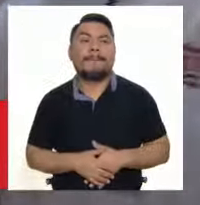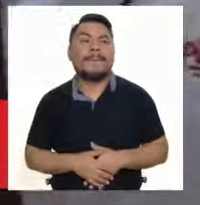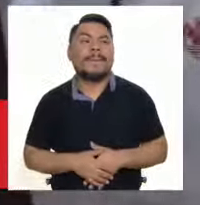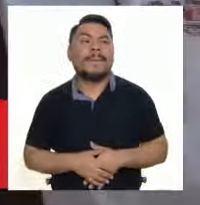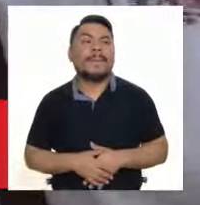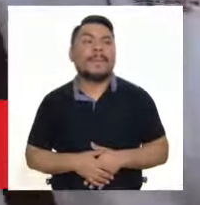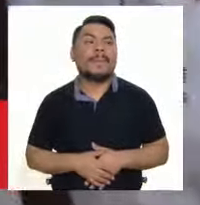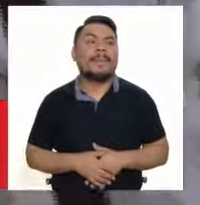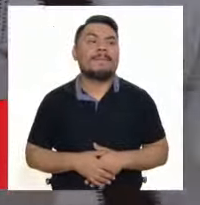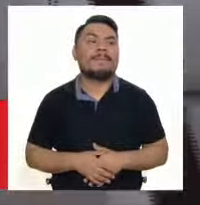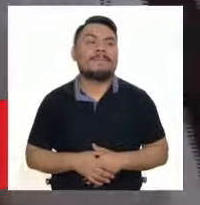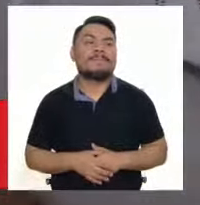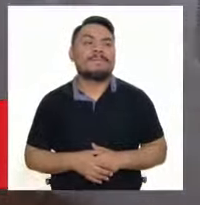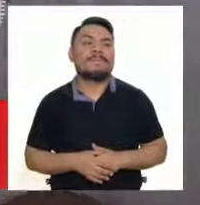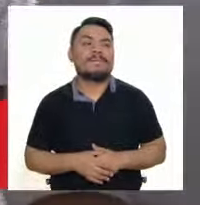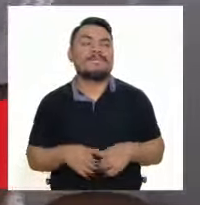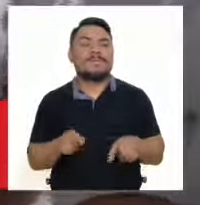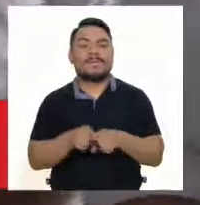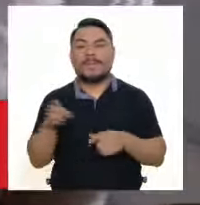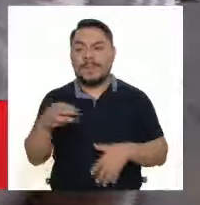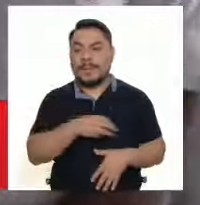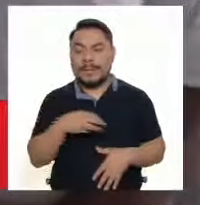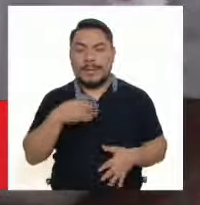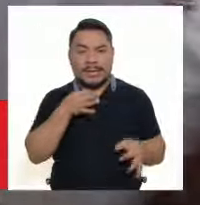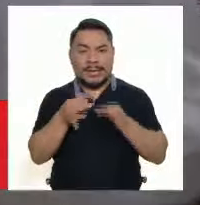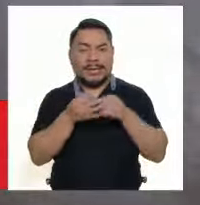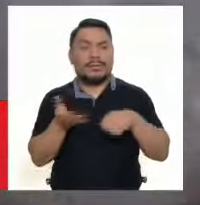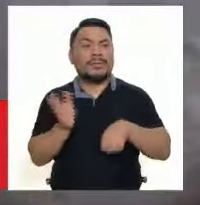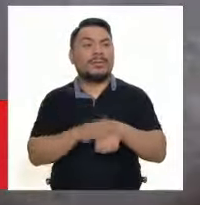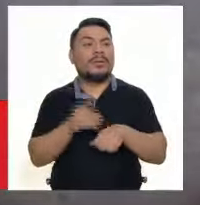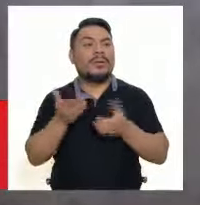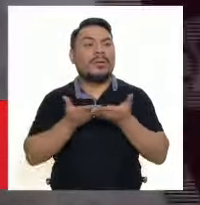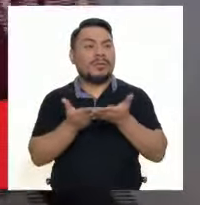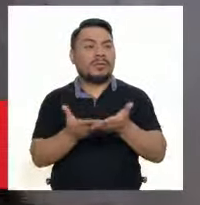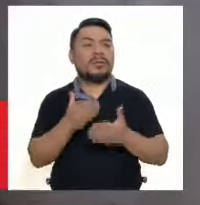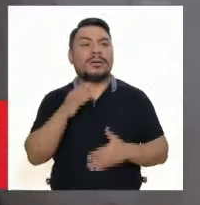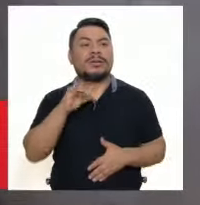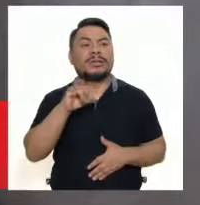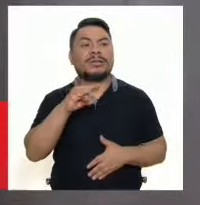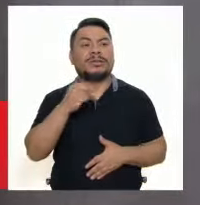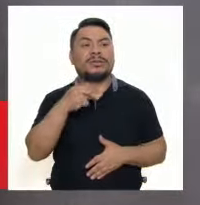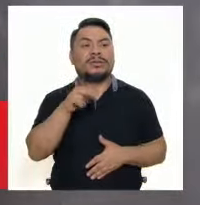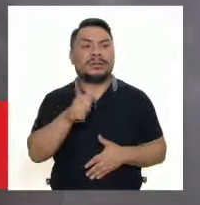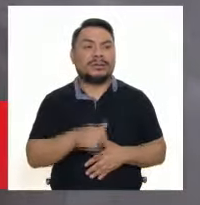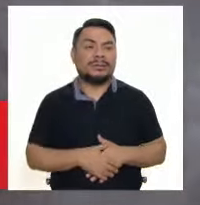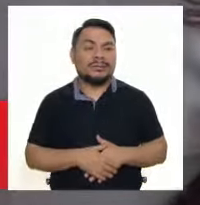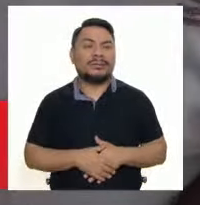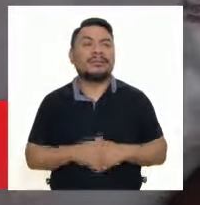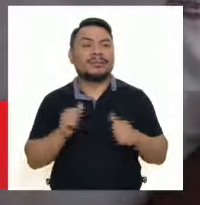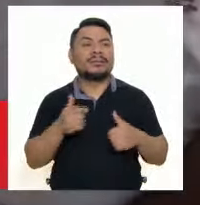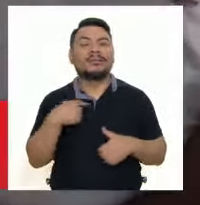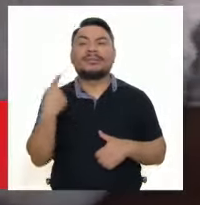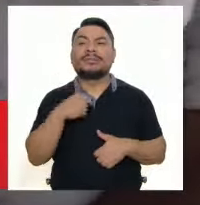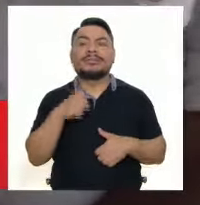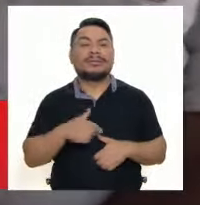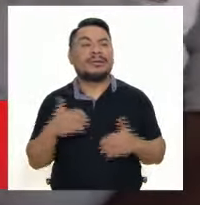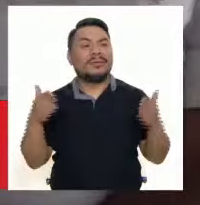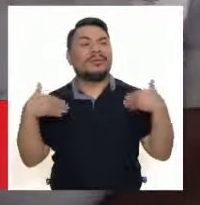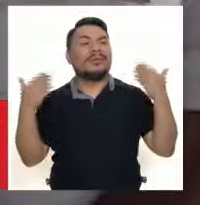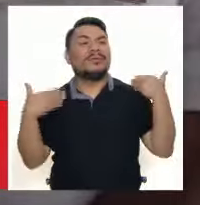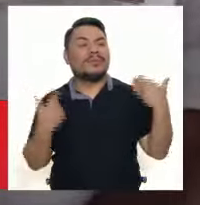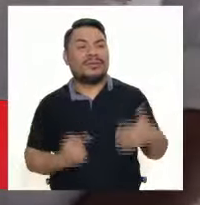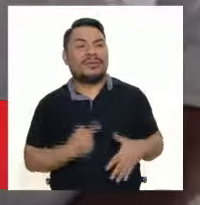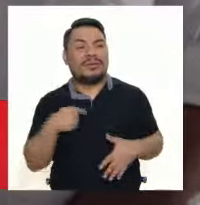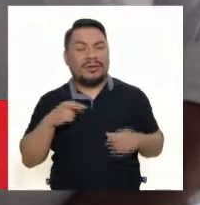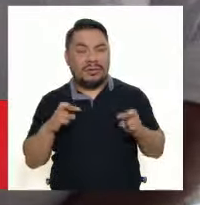ministra también, Elizabeth Galdo, también va a dar un poco más de detalles respecto al bulevar de Yarinacocha. ¿La escuchamos, ministra? Estamos muy contentos y orgullosos en